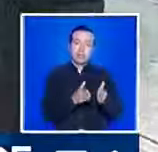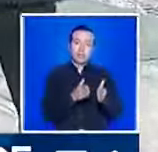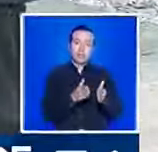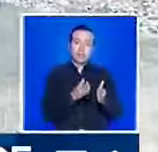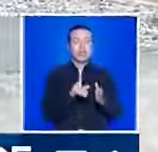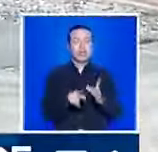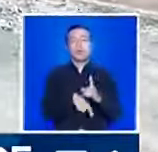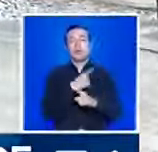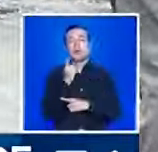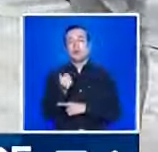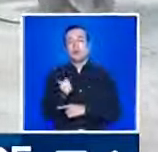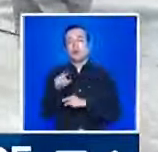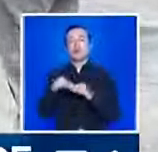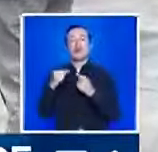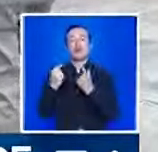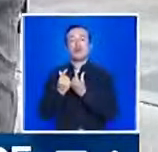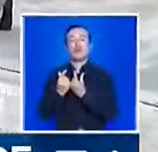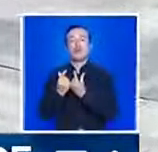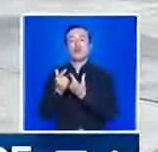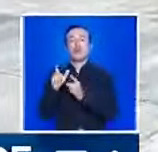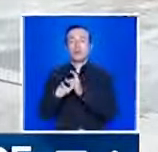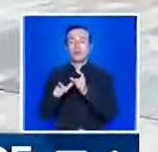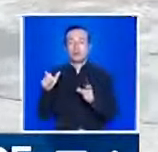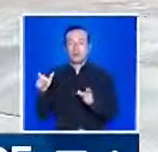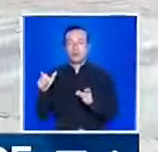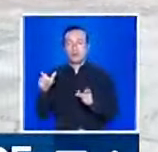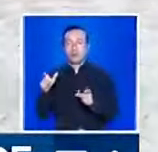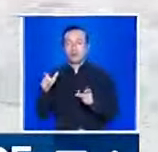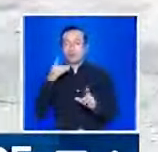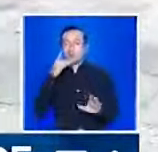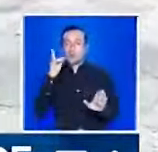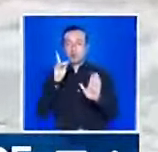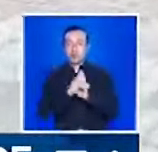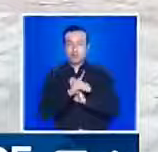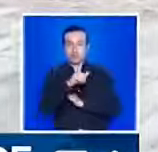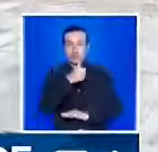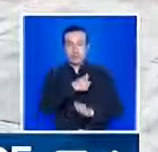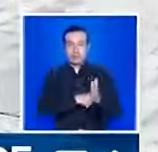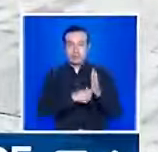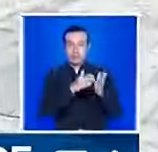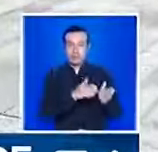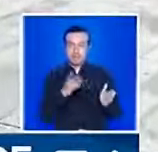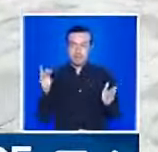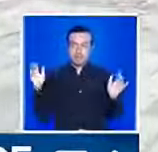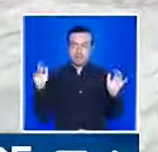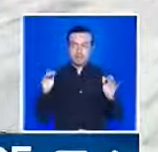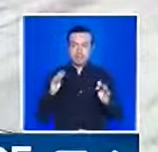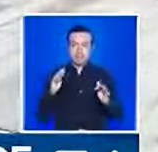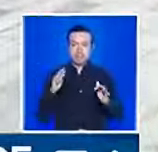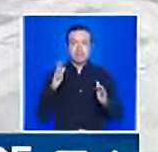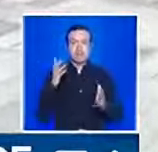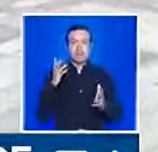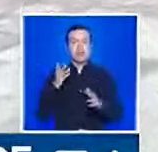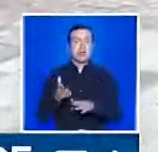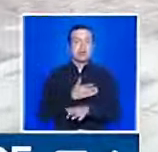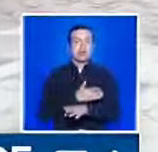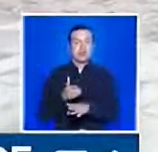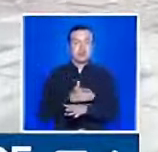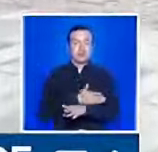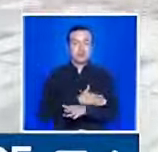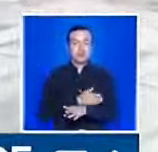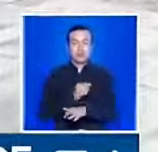como al grupo que interpela a la secretaria de Estado. Se prevé que ella llegue unos minutos antes únicamente de